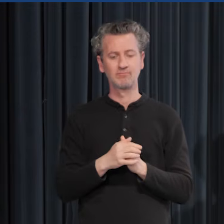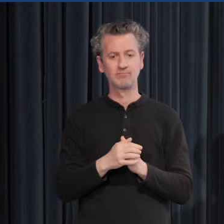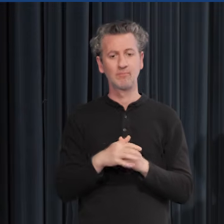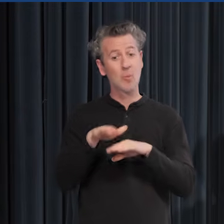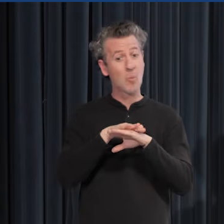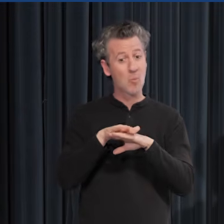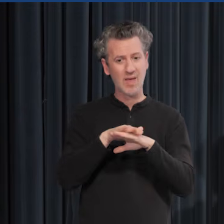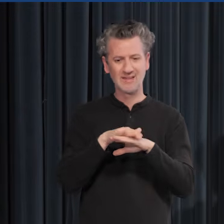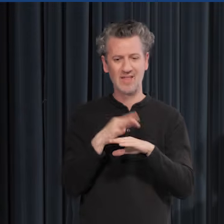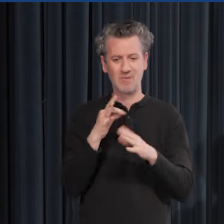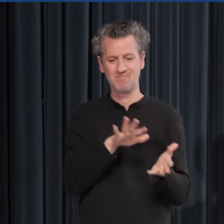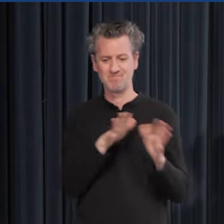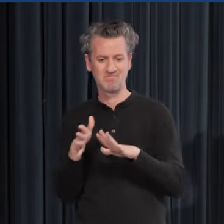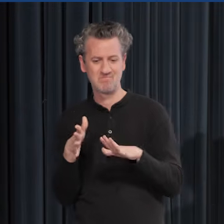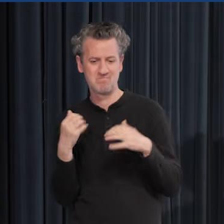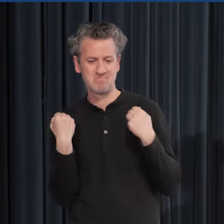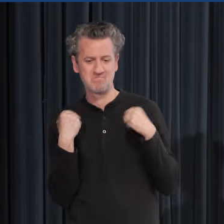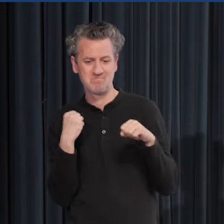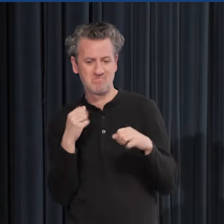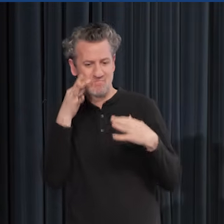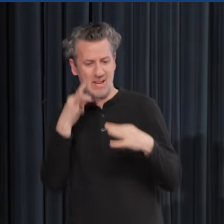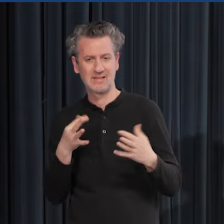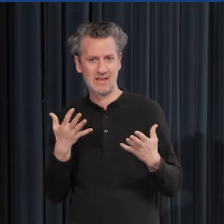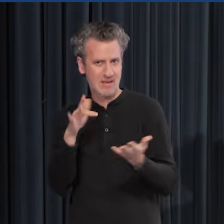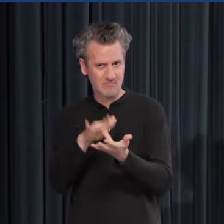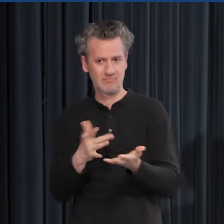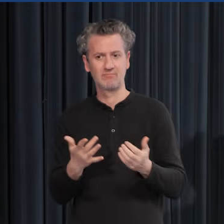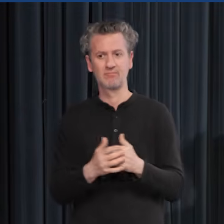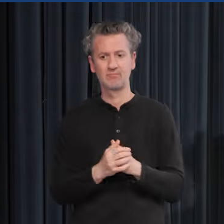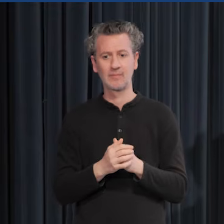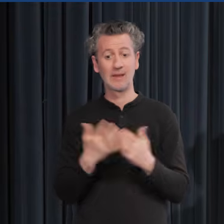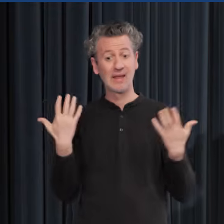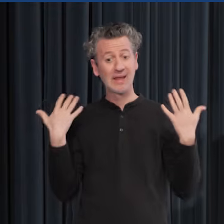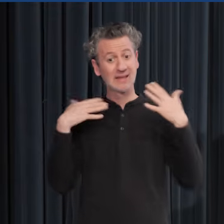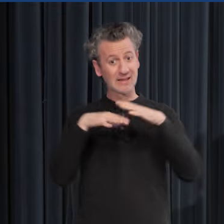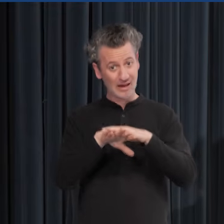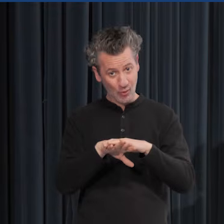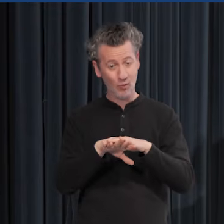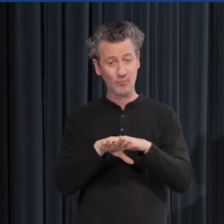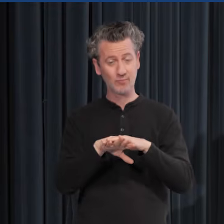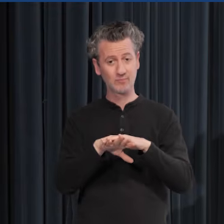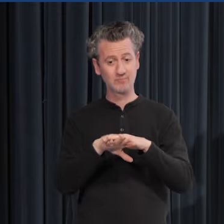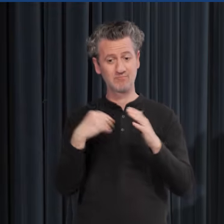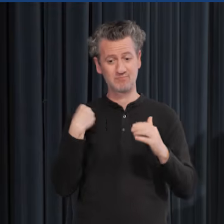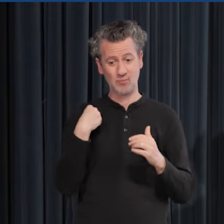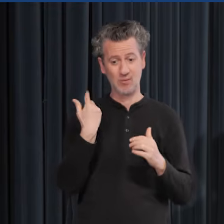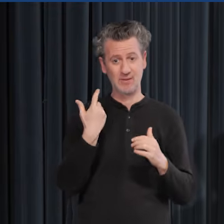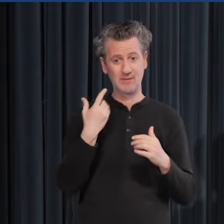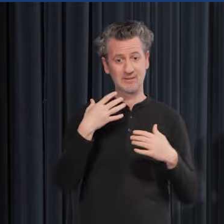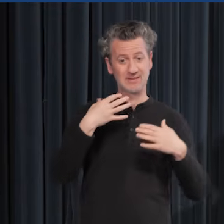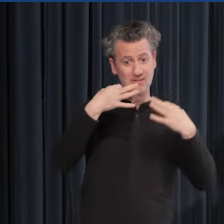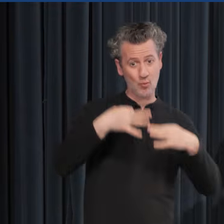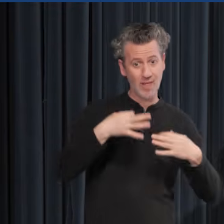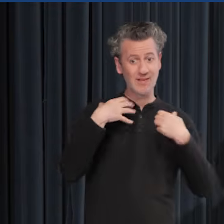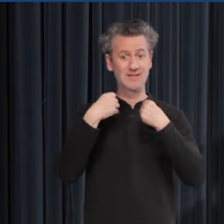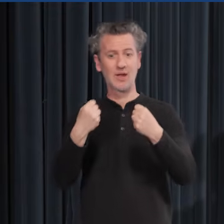que ser una formación práctica. Es decir, esa formación práctica y con una integración de la seguridad y salud es